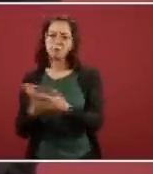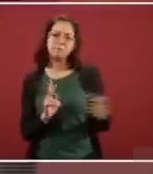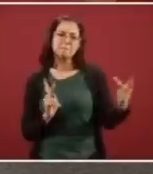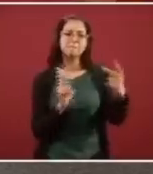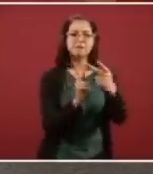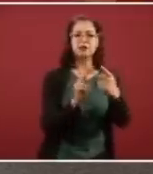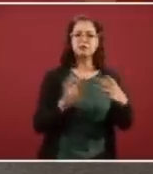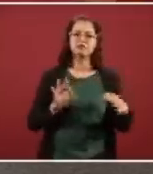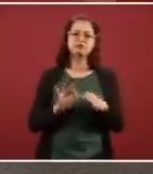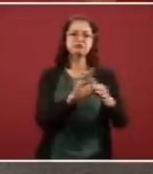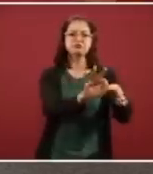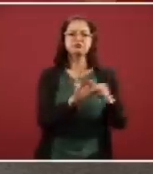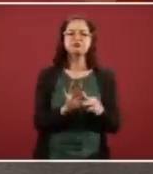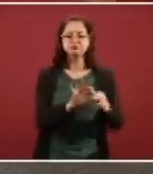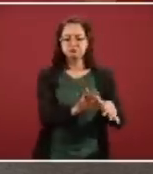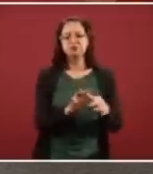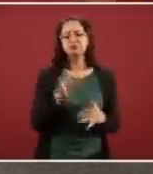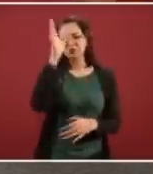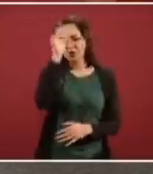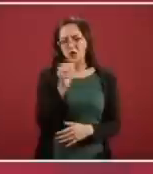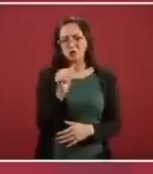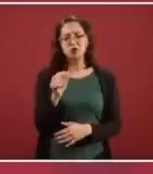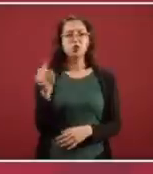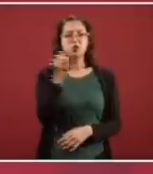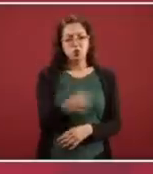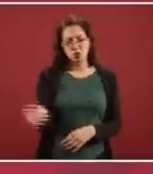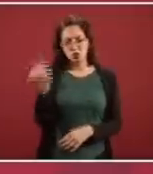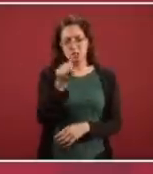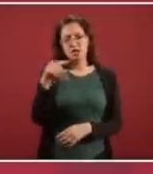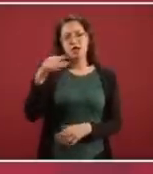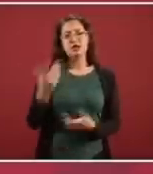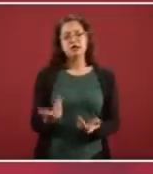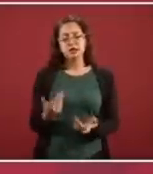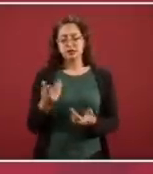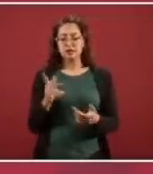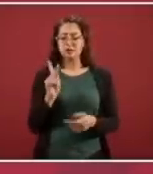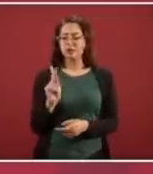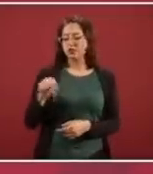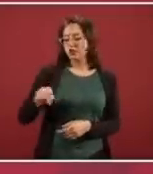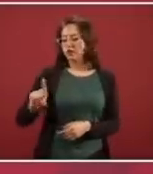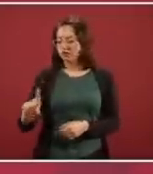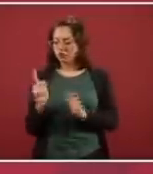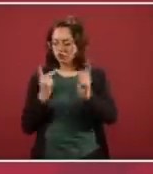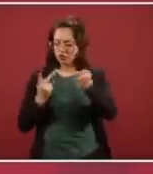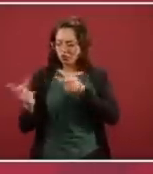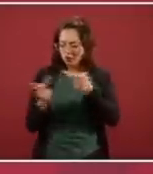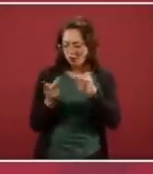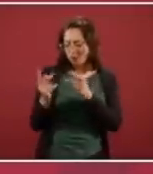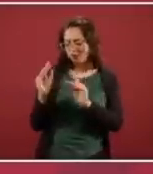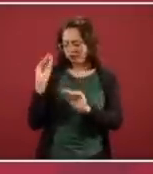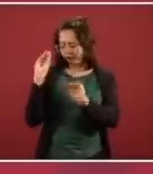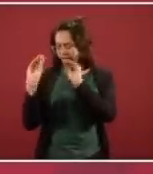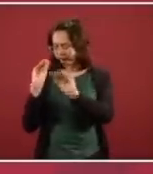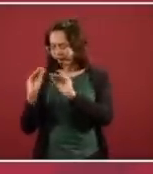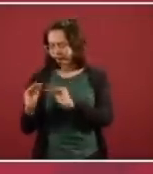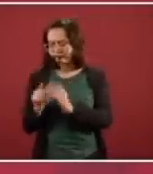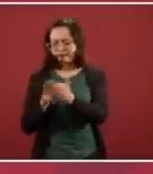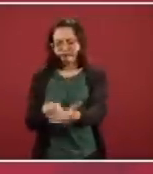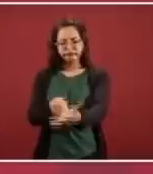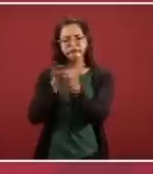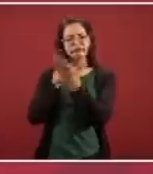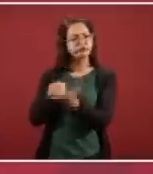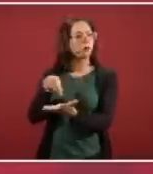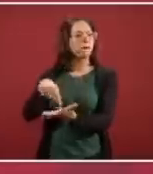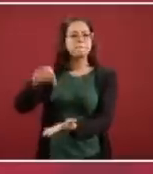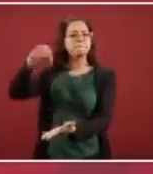llevando a cabo. Si ustedes revisan nuestro plan de desarrollo, pues se